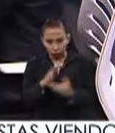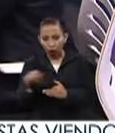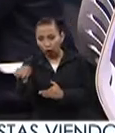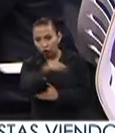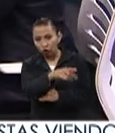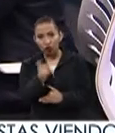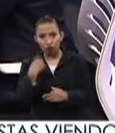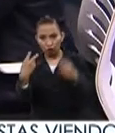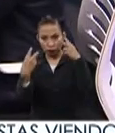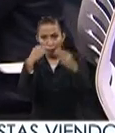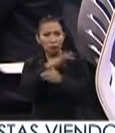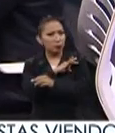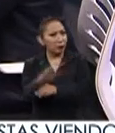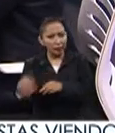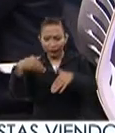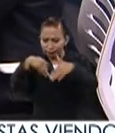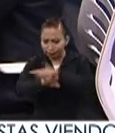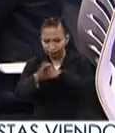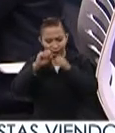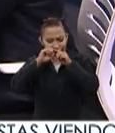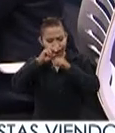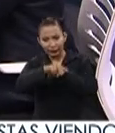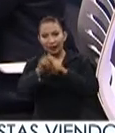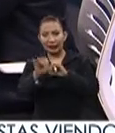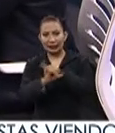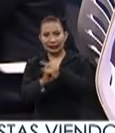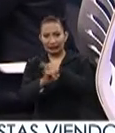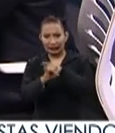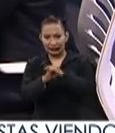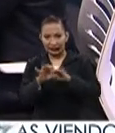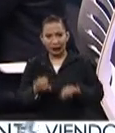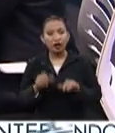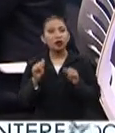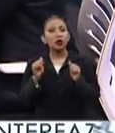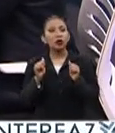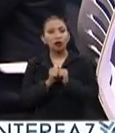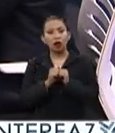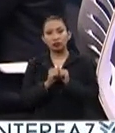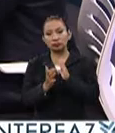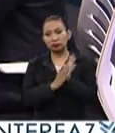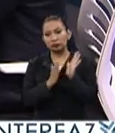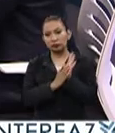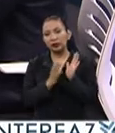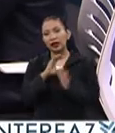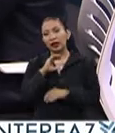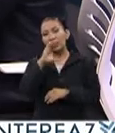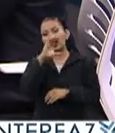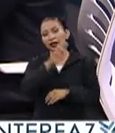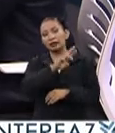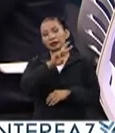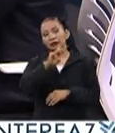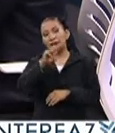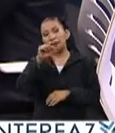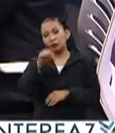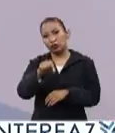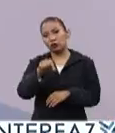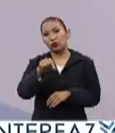todos quienes nos ven pueden ingresar a la plataforma a través de la página de la comisión, que es